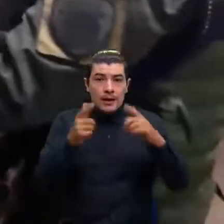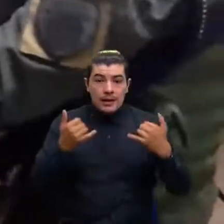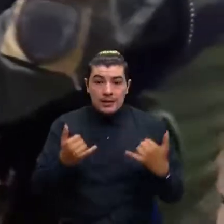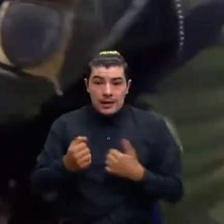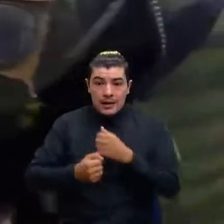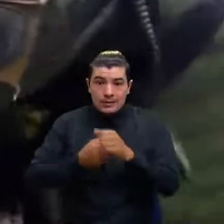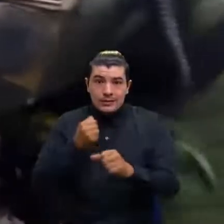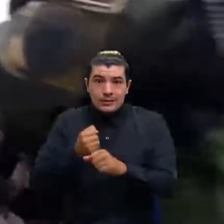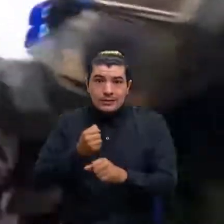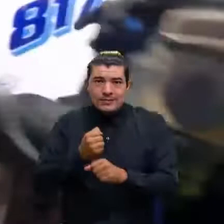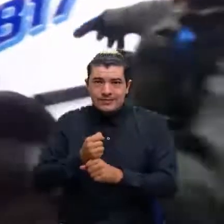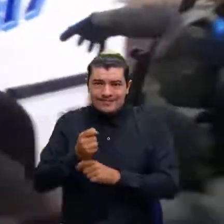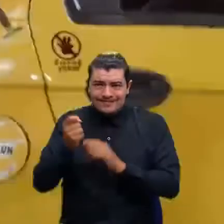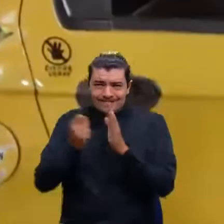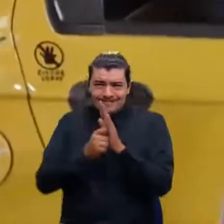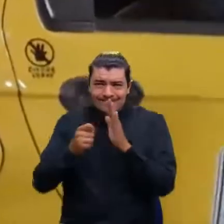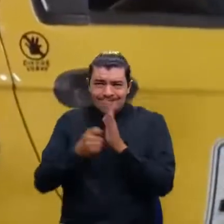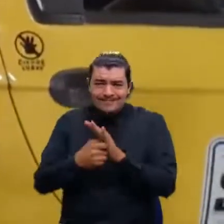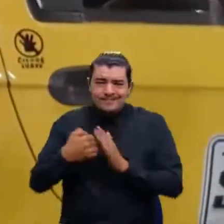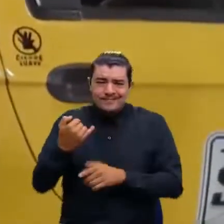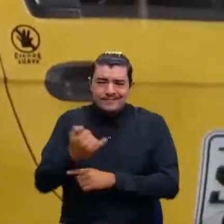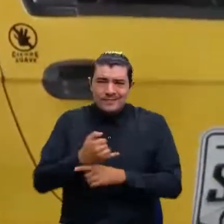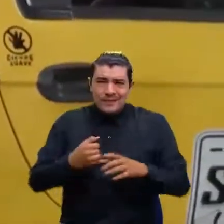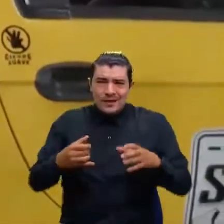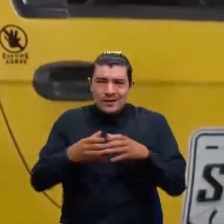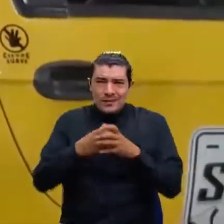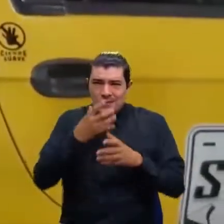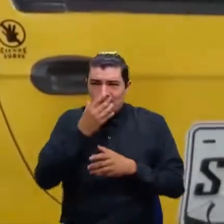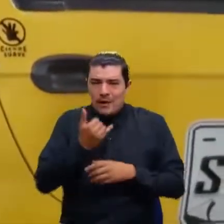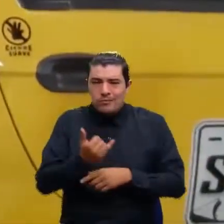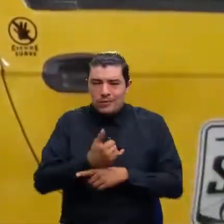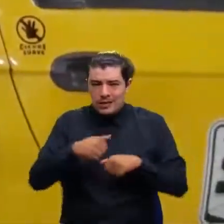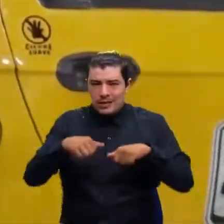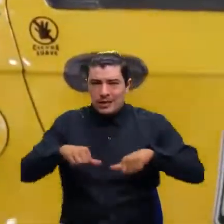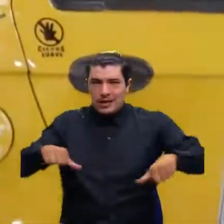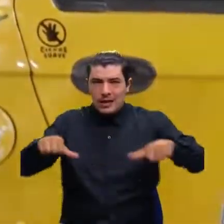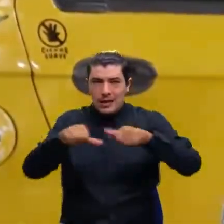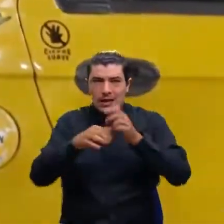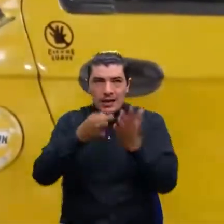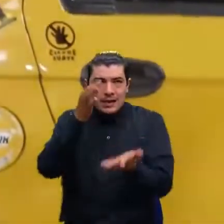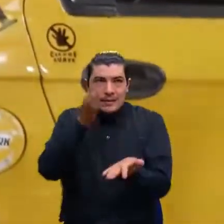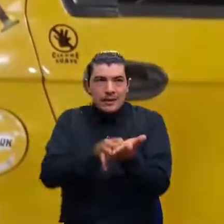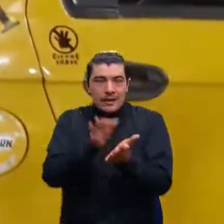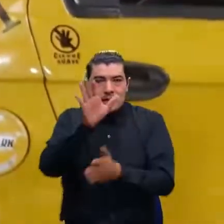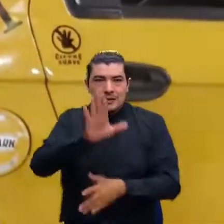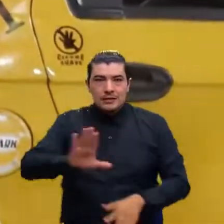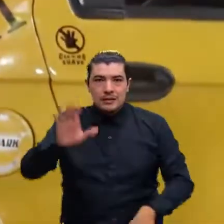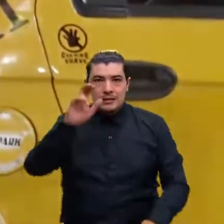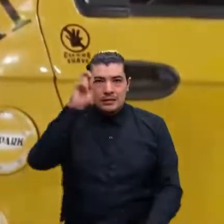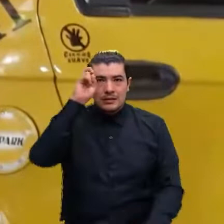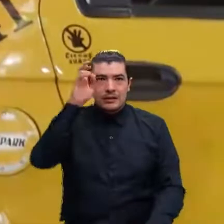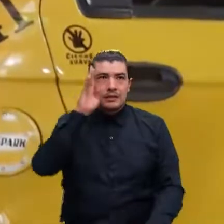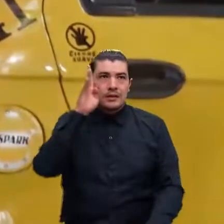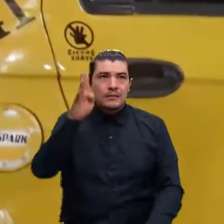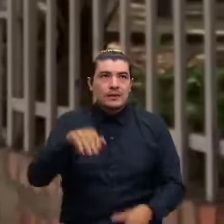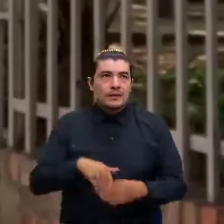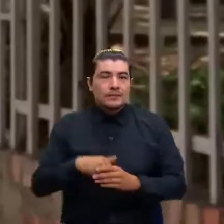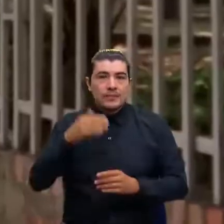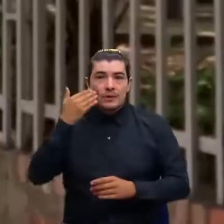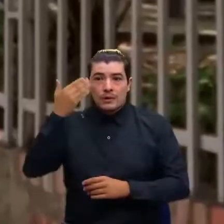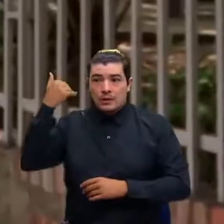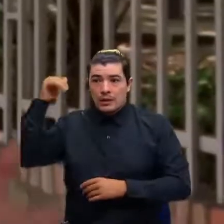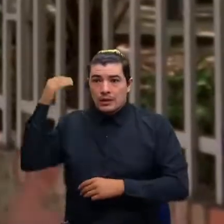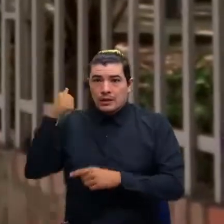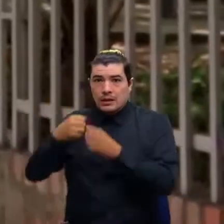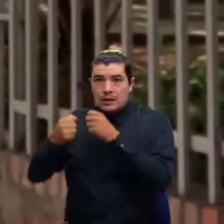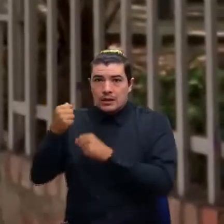del año debido a las bandas delincuenciales que delinquen en esta zona de la capital norte santandereana. En los últimos años el trabajo es permanente,